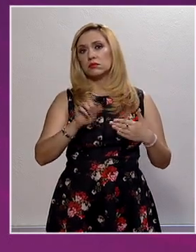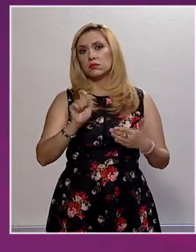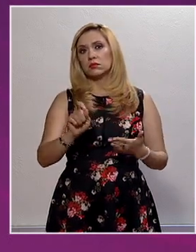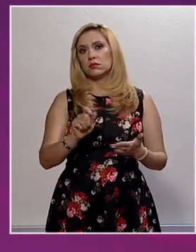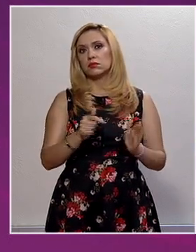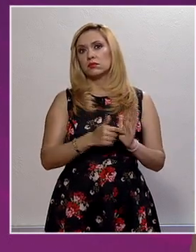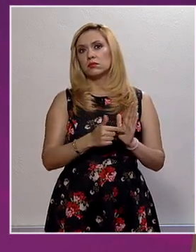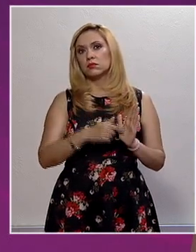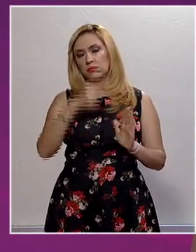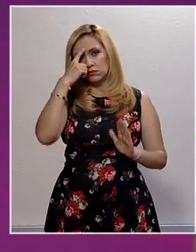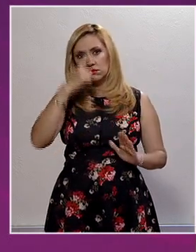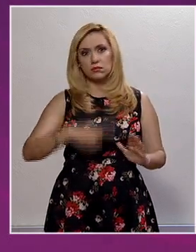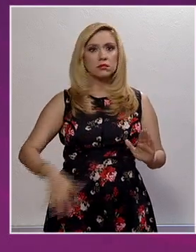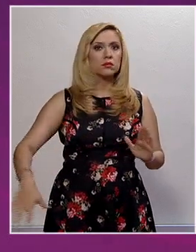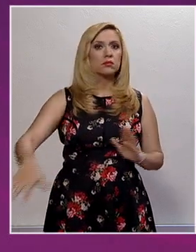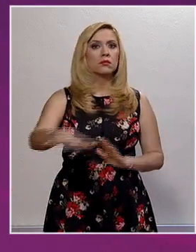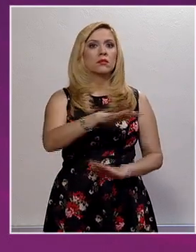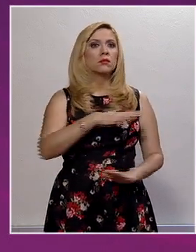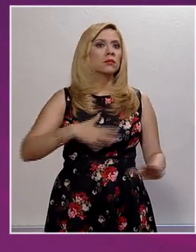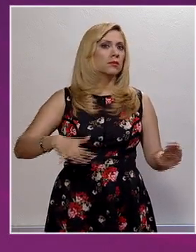justiciable ante los órganos del sistema,